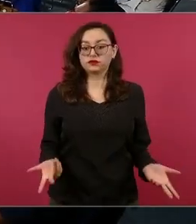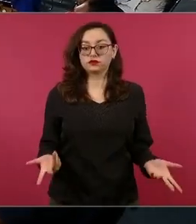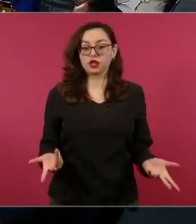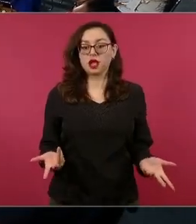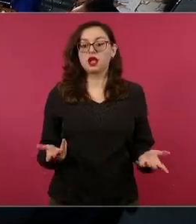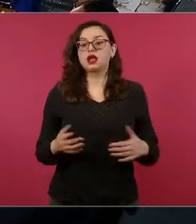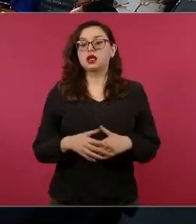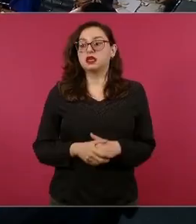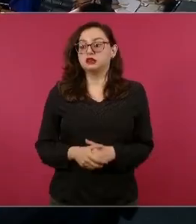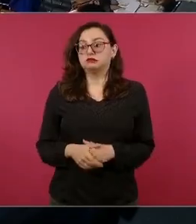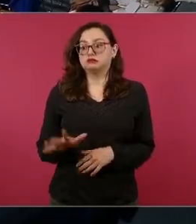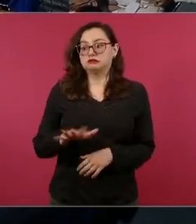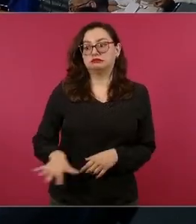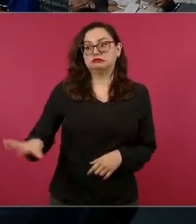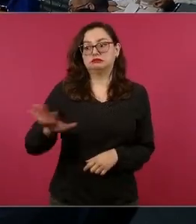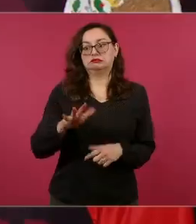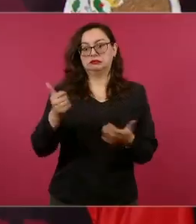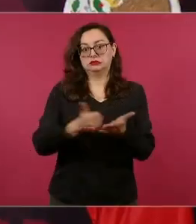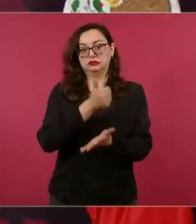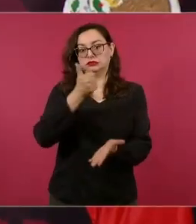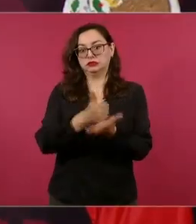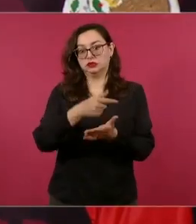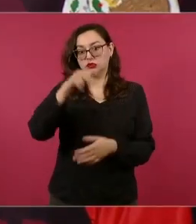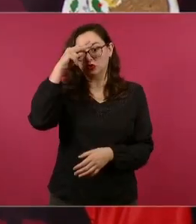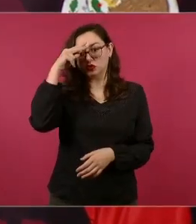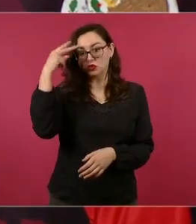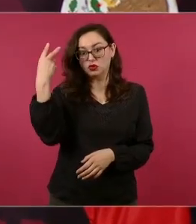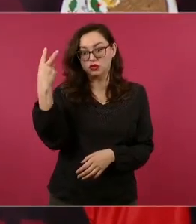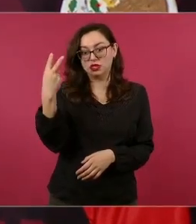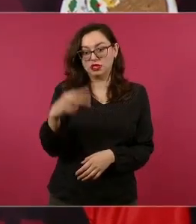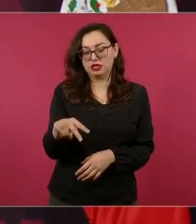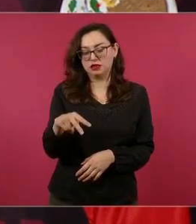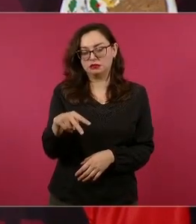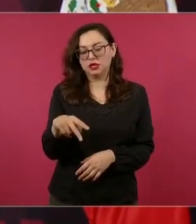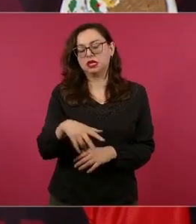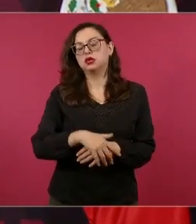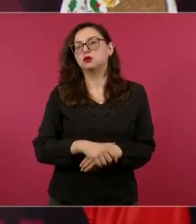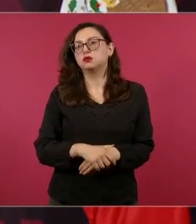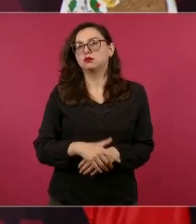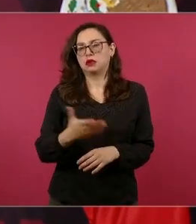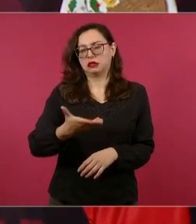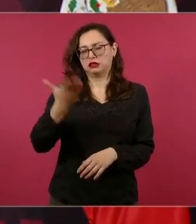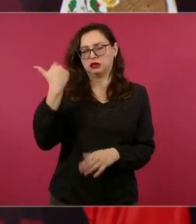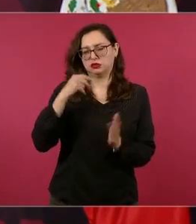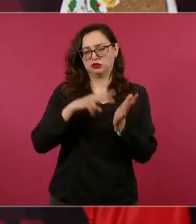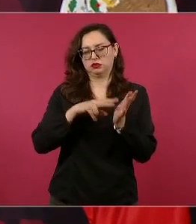menos aceptación, era en la Ciudad de México y en Aguascalientes.